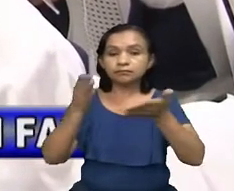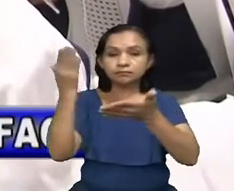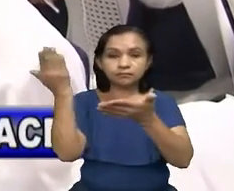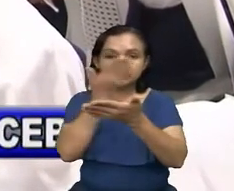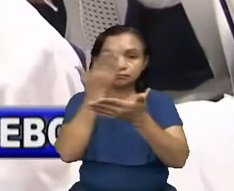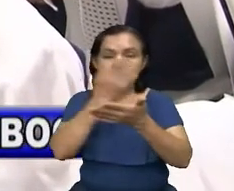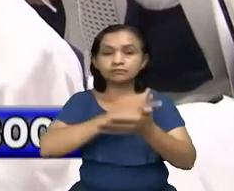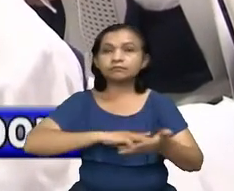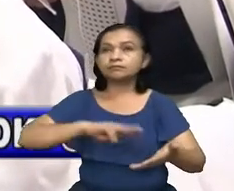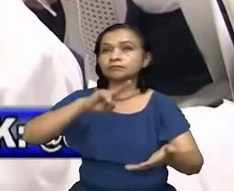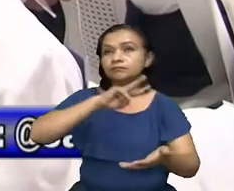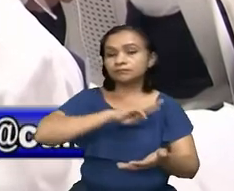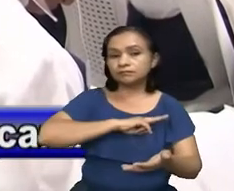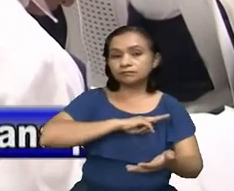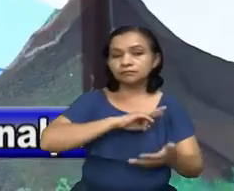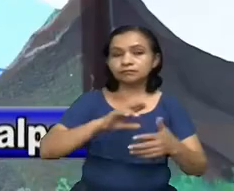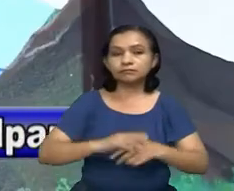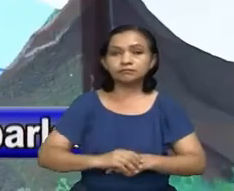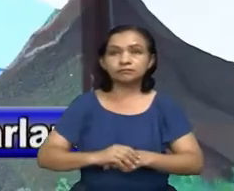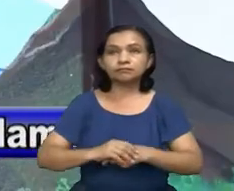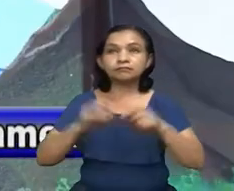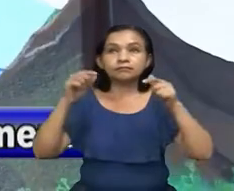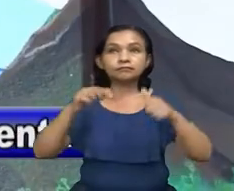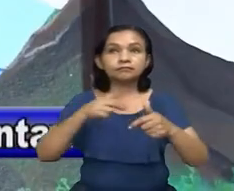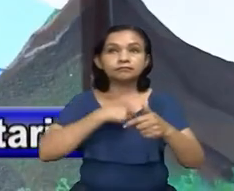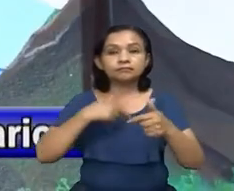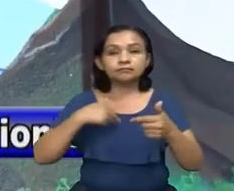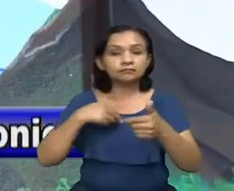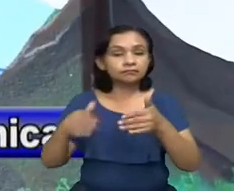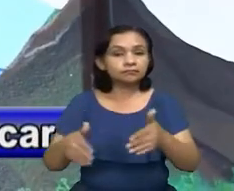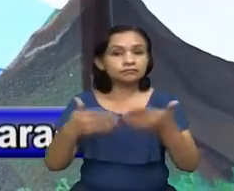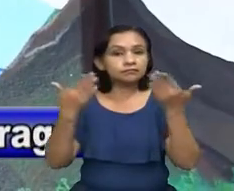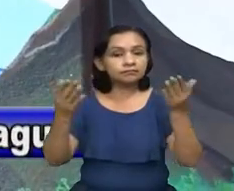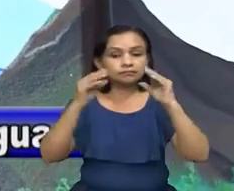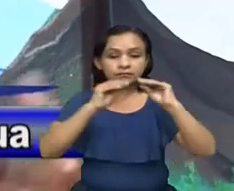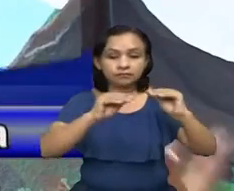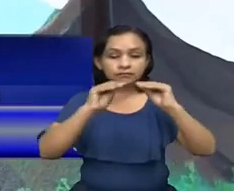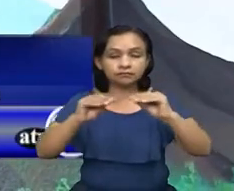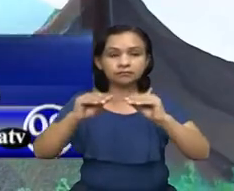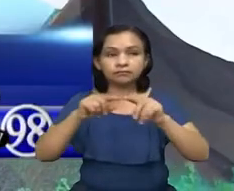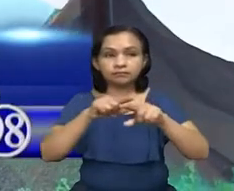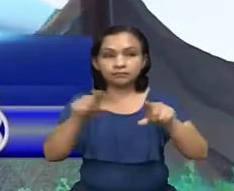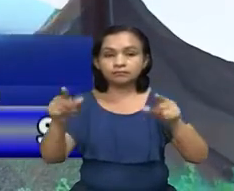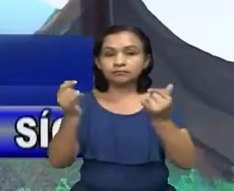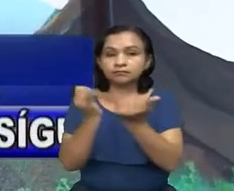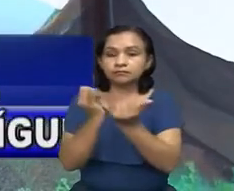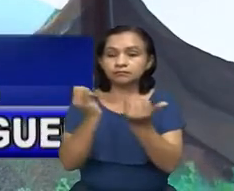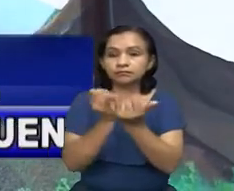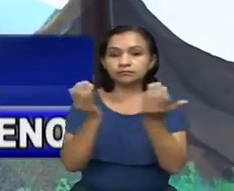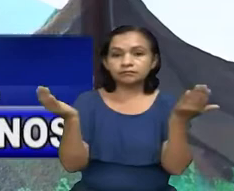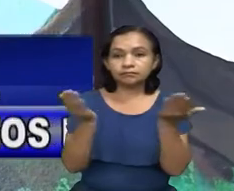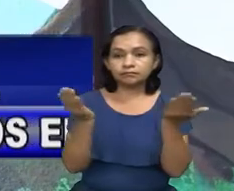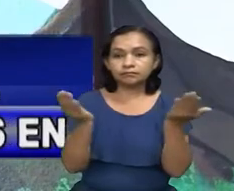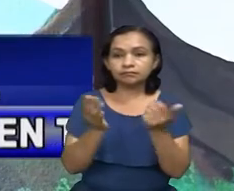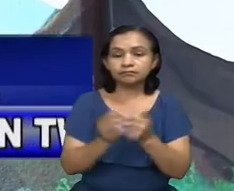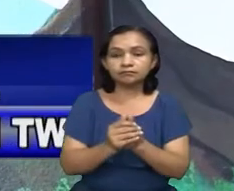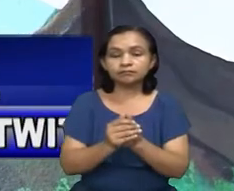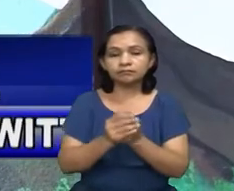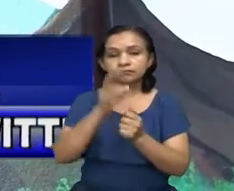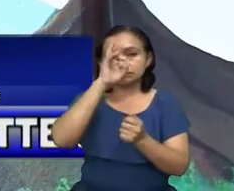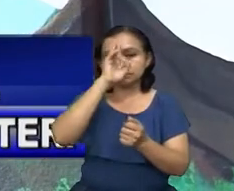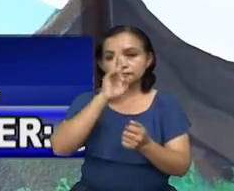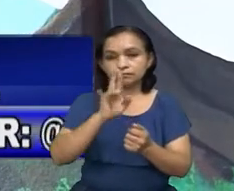en valores. Entonces aquí lo que hacemos nosotros es impartir a ellos los valores como es el